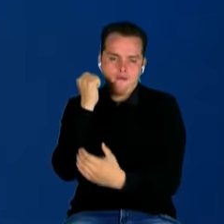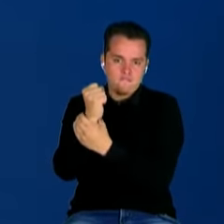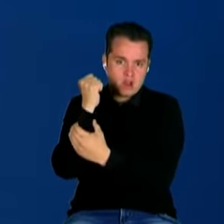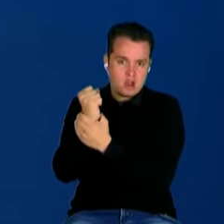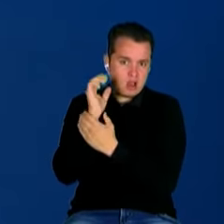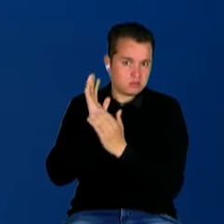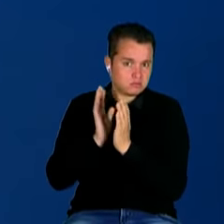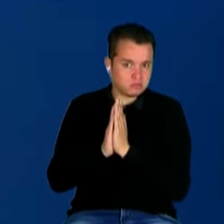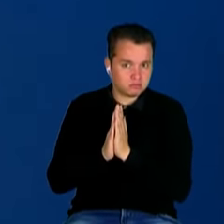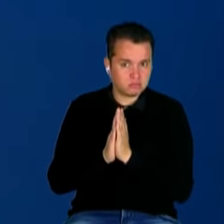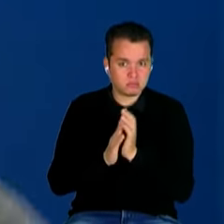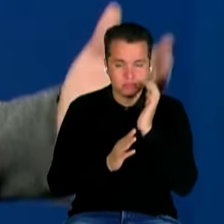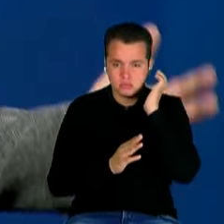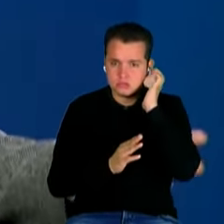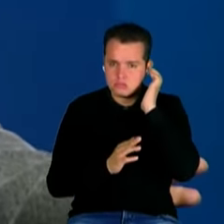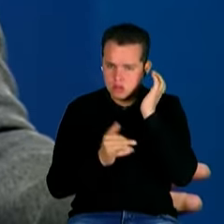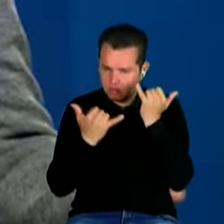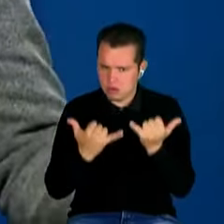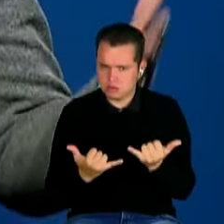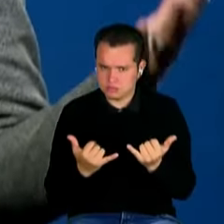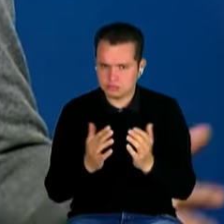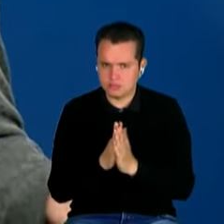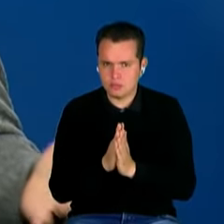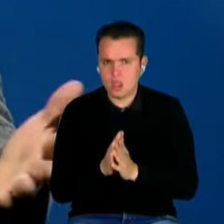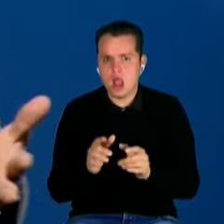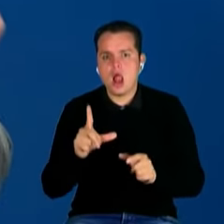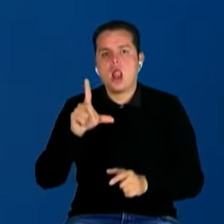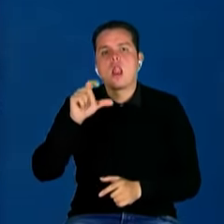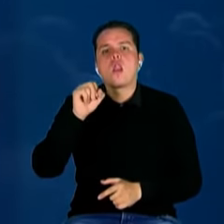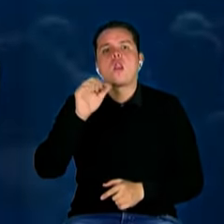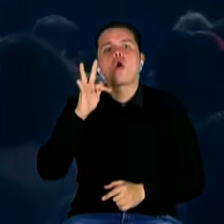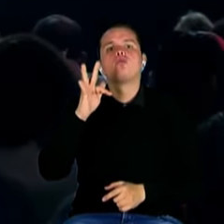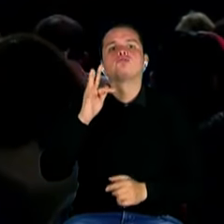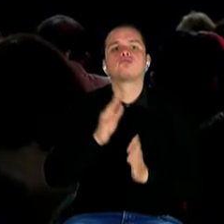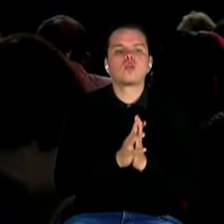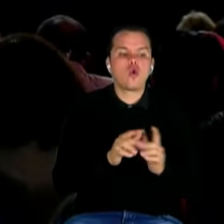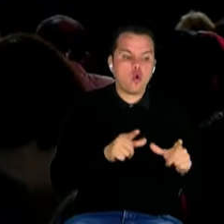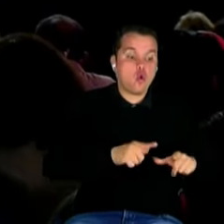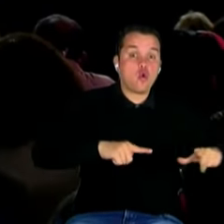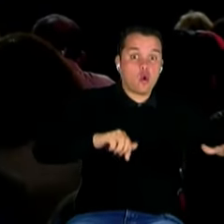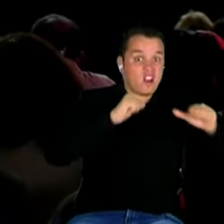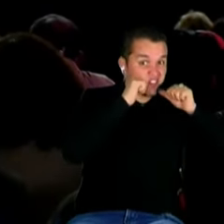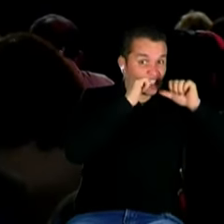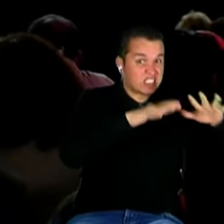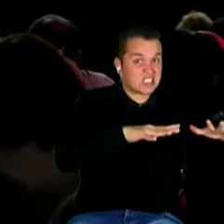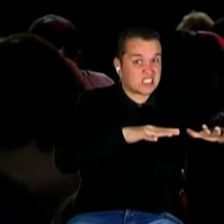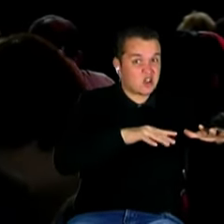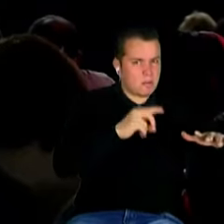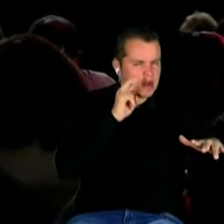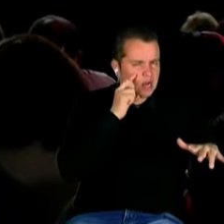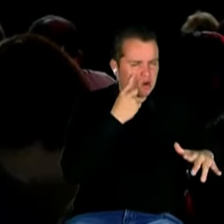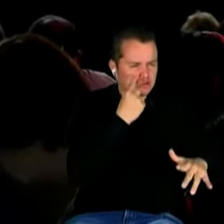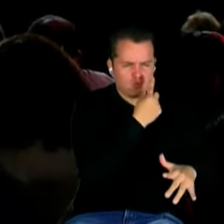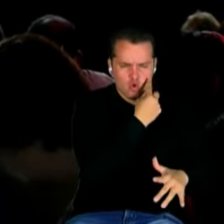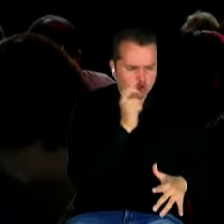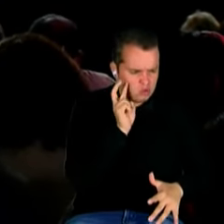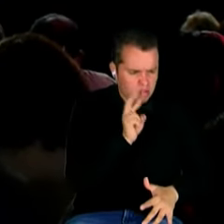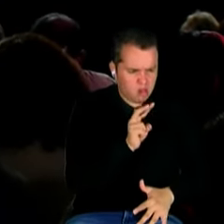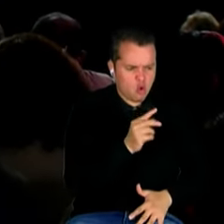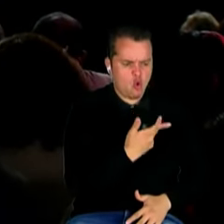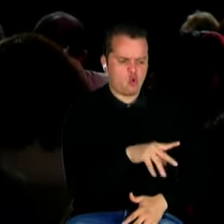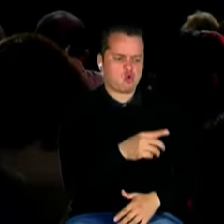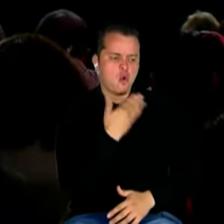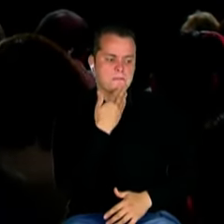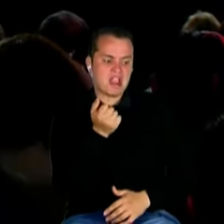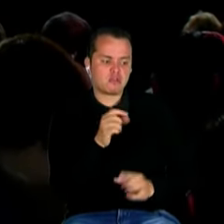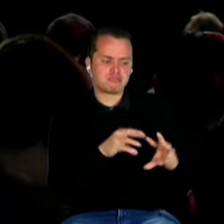Abraham. Ahora, Lot estaba en un lugar bendecido. Para los ojos de mucha gente diría, era la